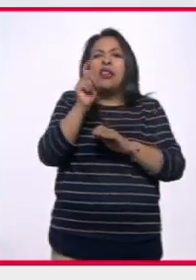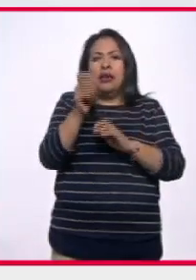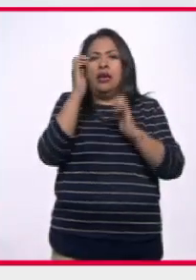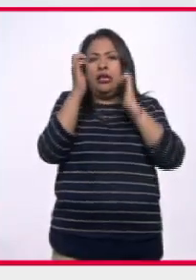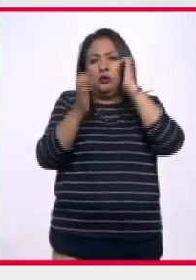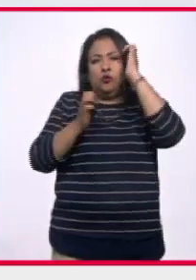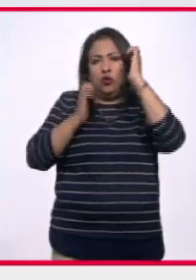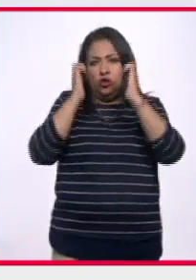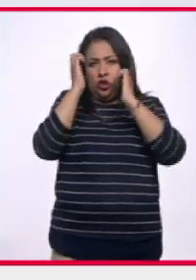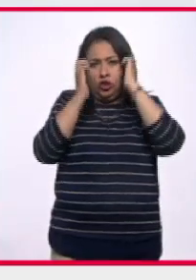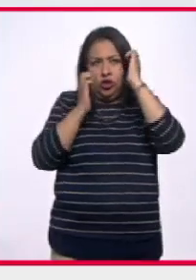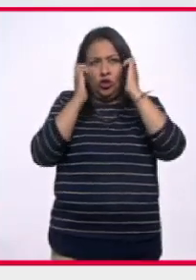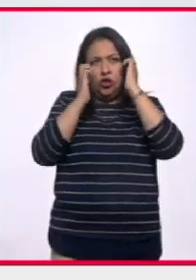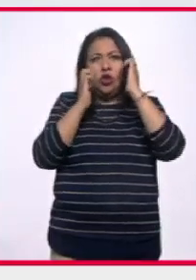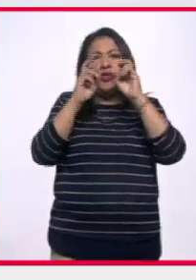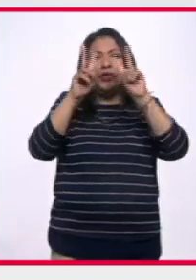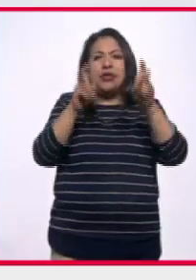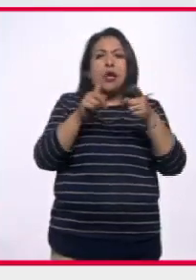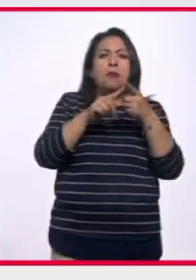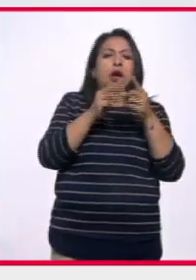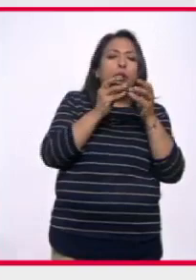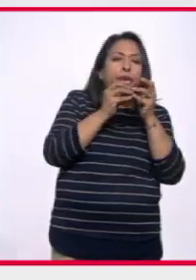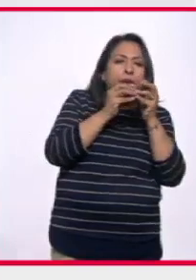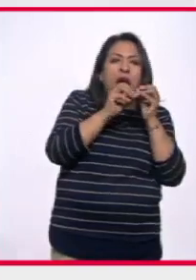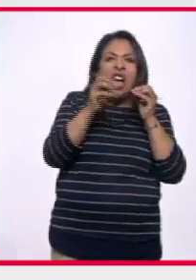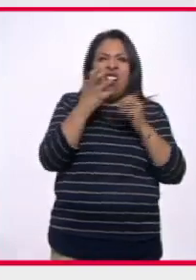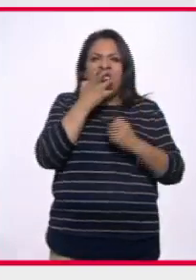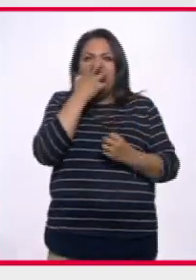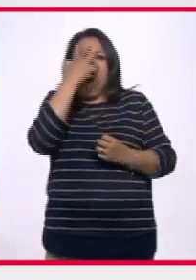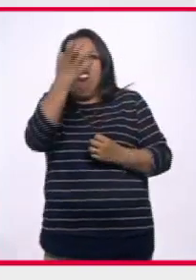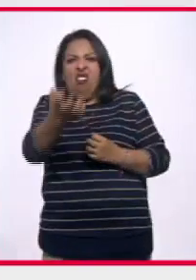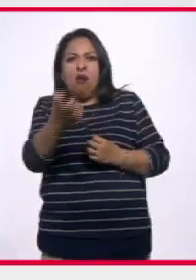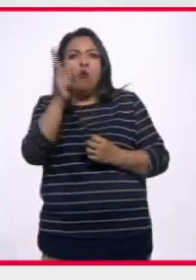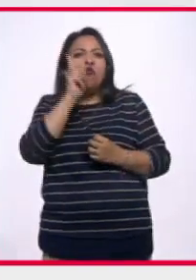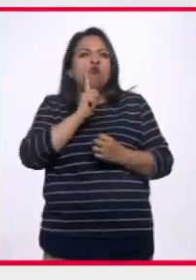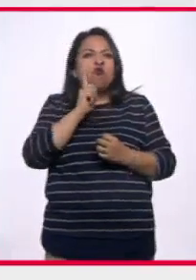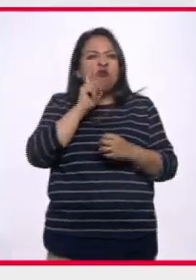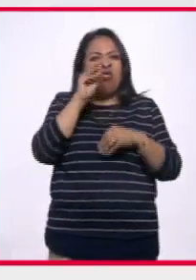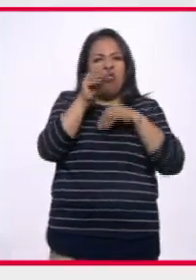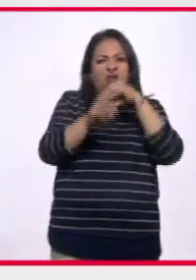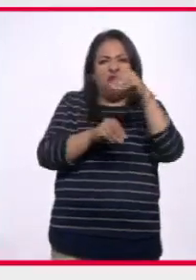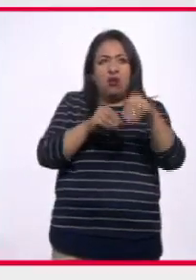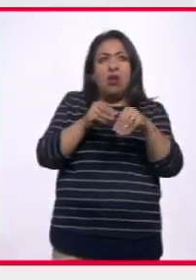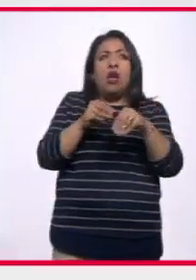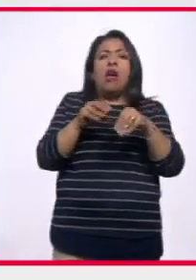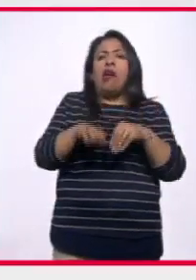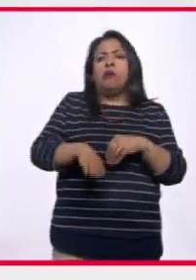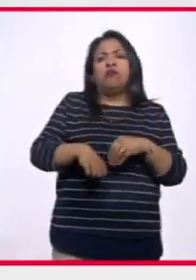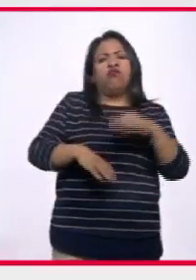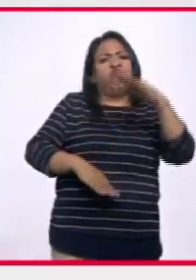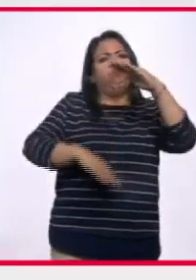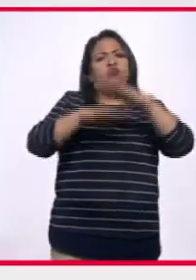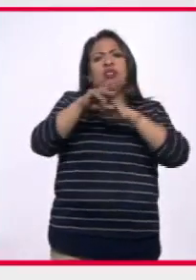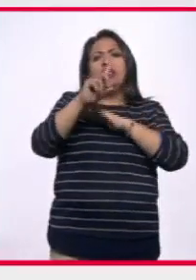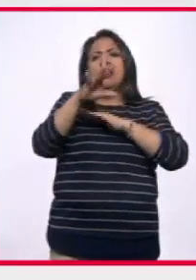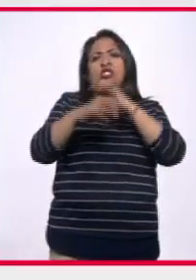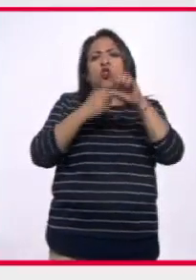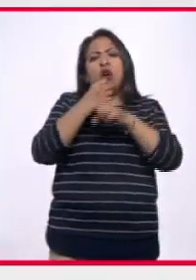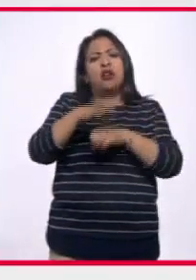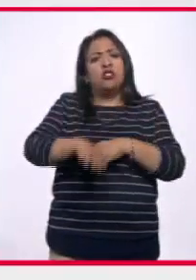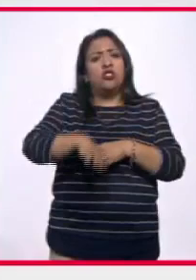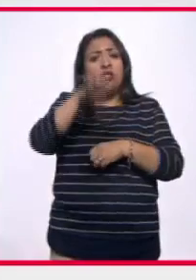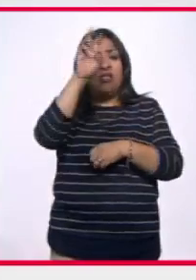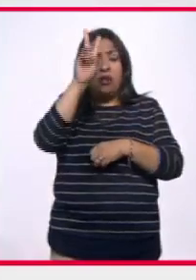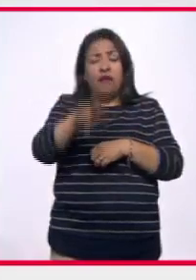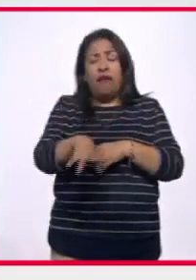que es del susurro al grito que son jóvenes creadoras de la escena mexicana que no tienen más de 35 años pero que están haciendo cosas